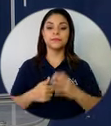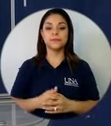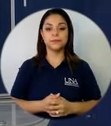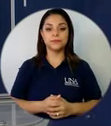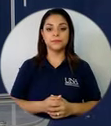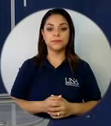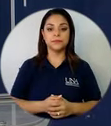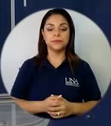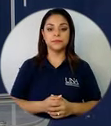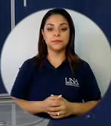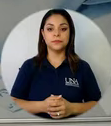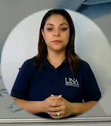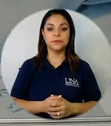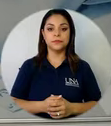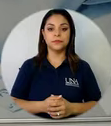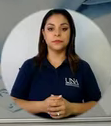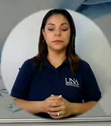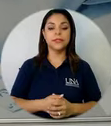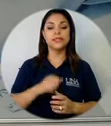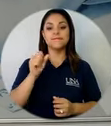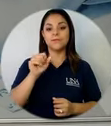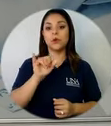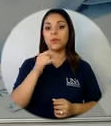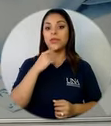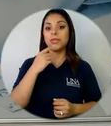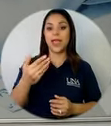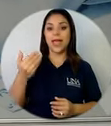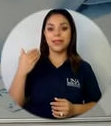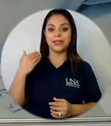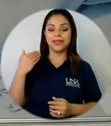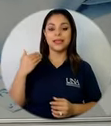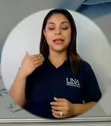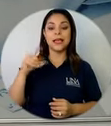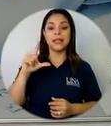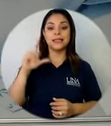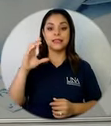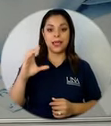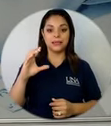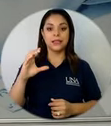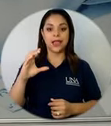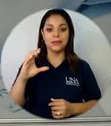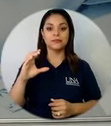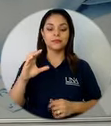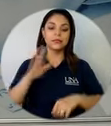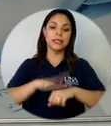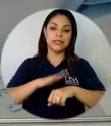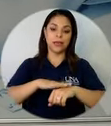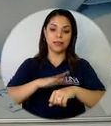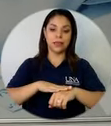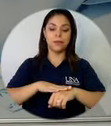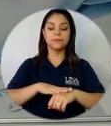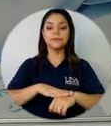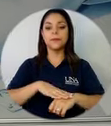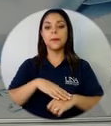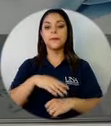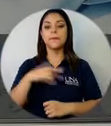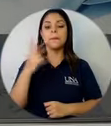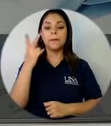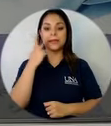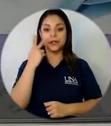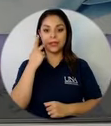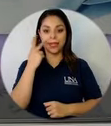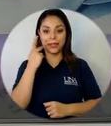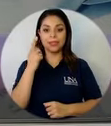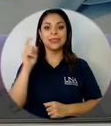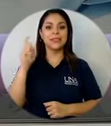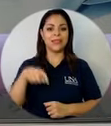hombres y mujeres? Sí, yo creo que, como mencioné anteriormente, las licencias de paternidad son uno de los temas que el